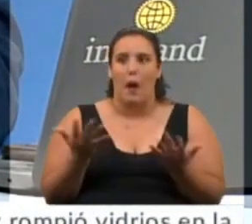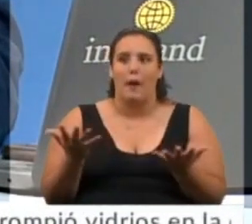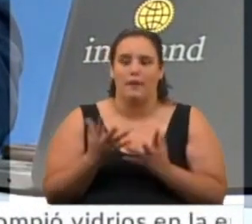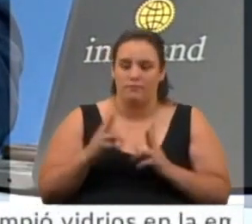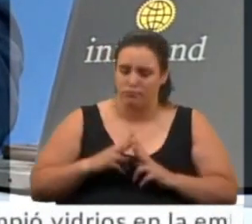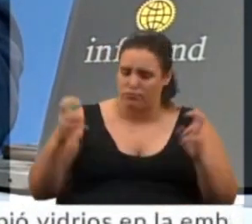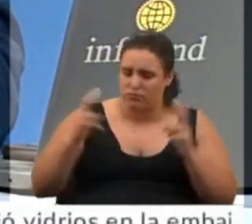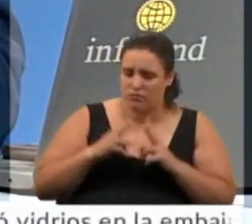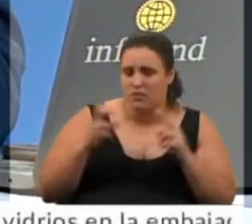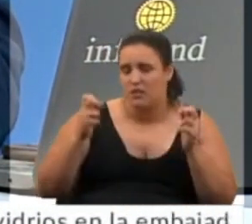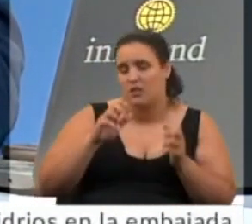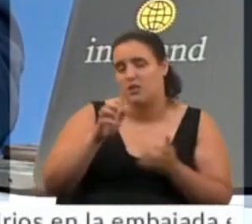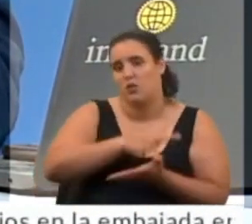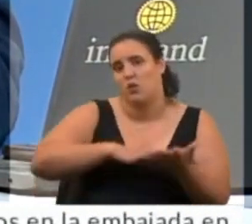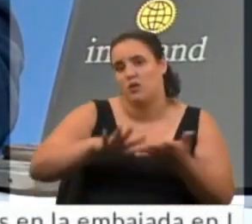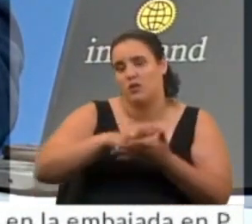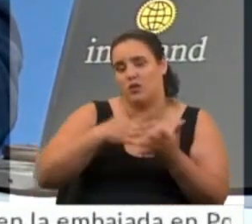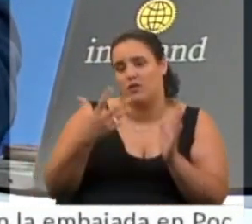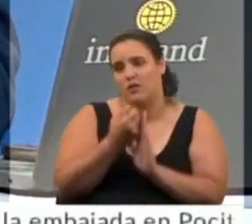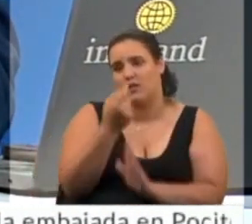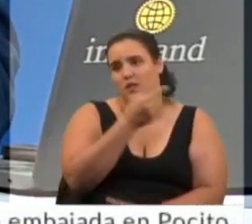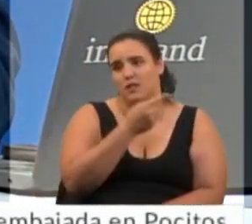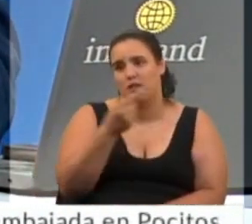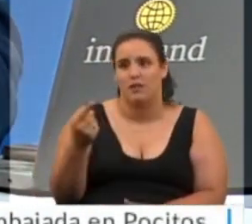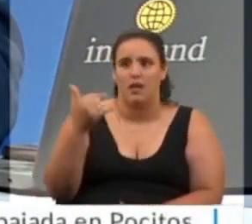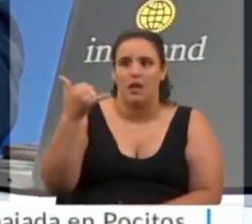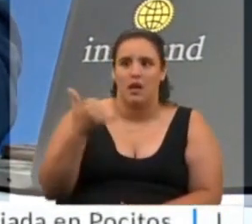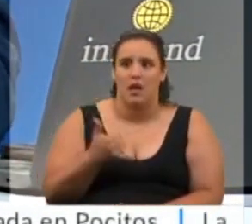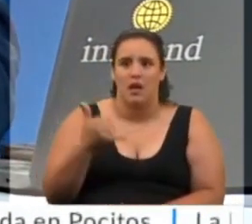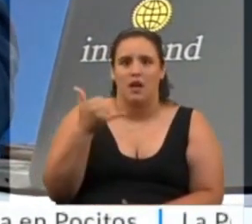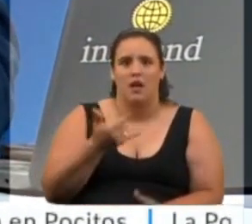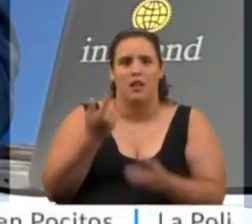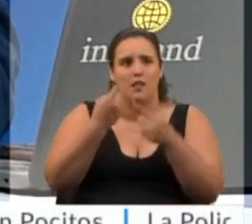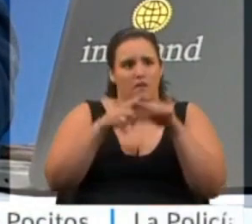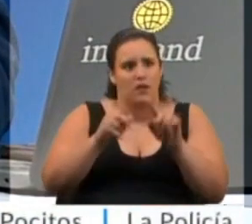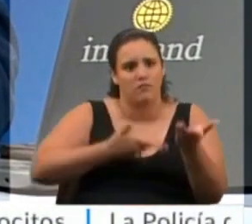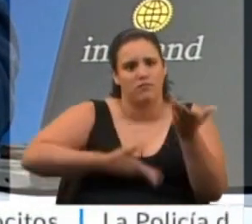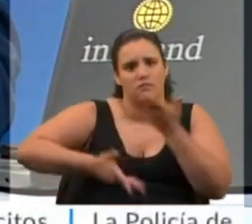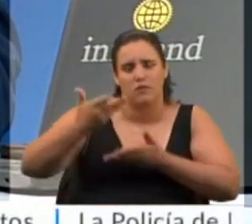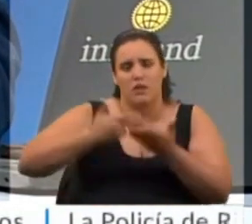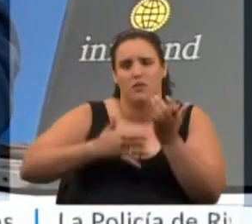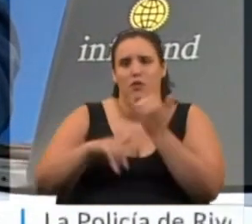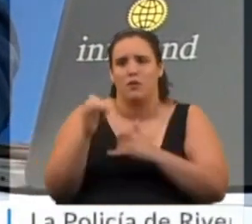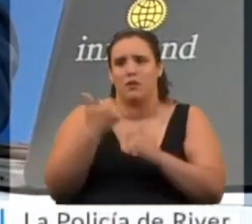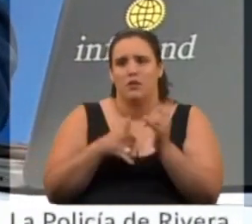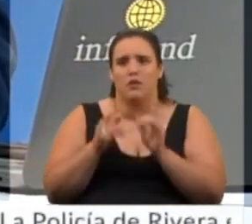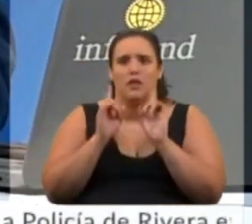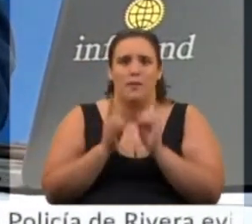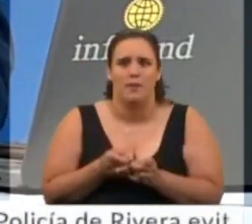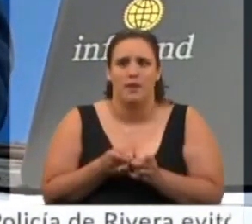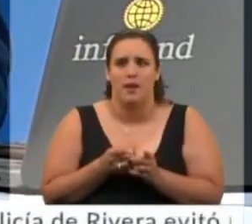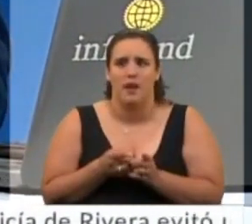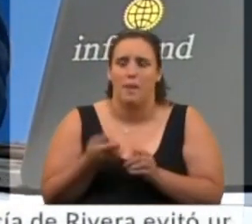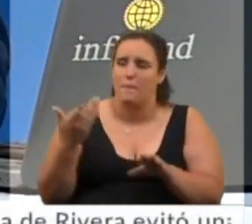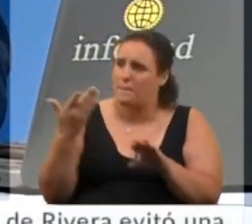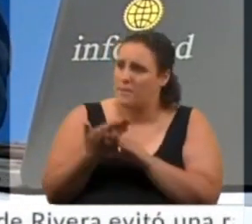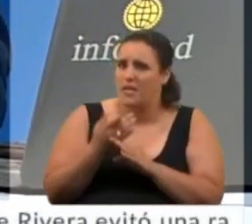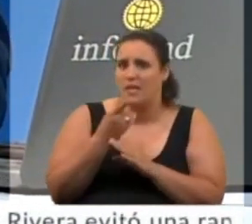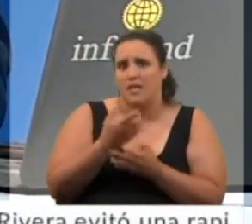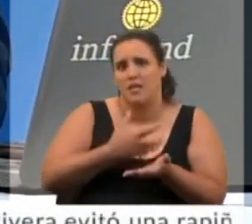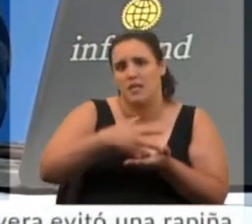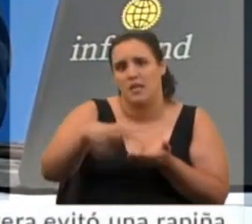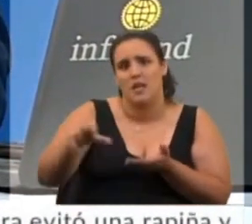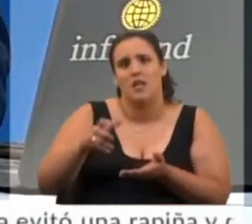la situación. Durante todo el fin de semana ha habido intercambios allí de información, sobre todo además pedidos por parte de